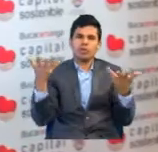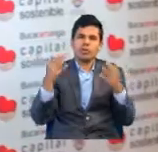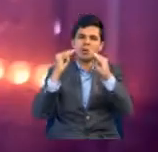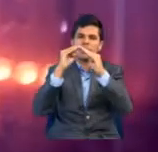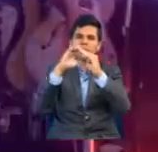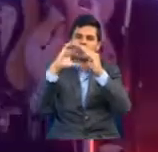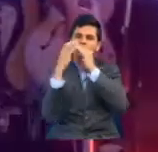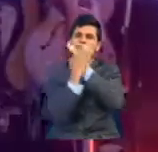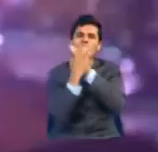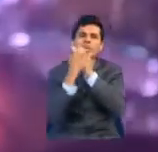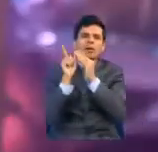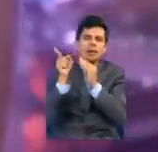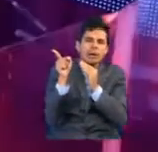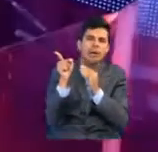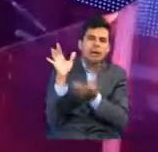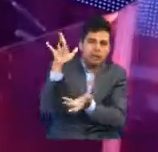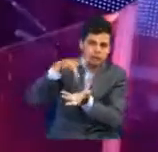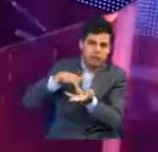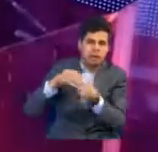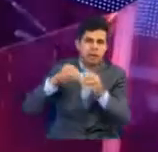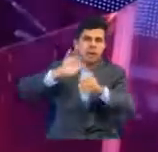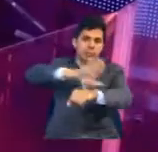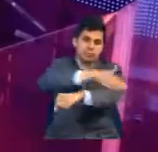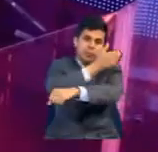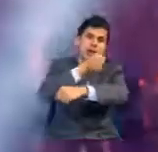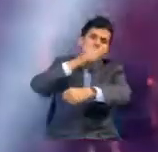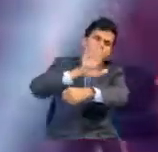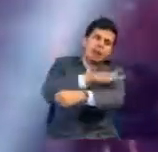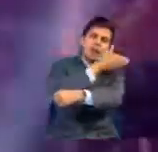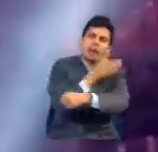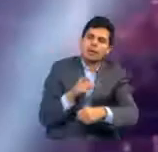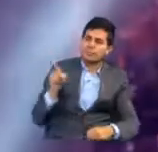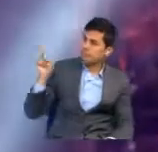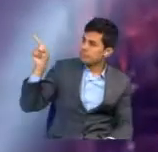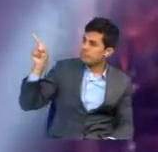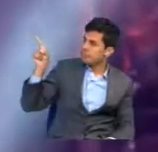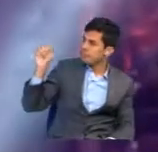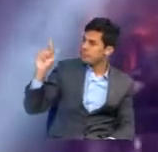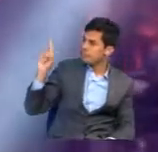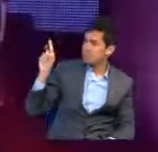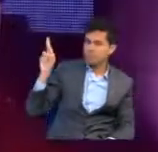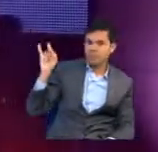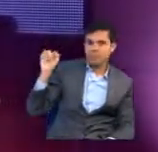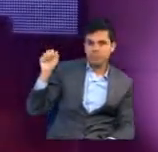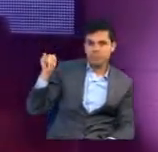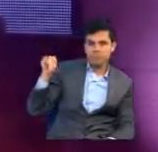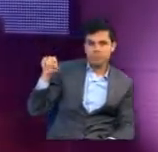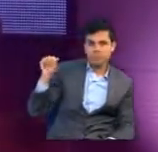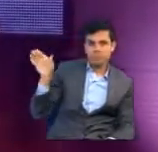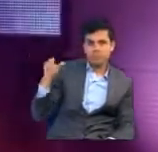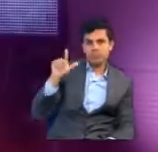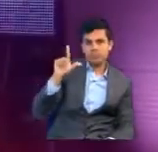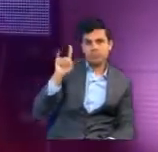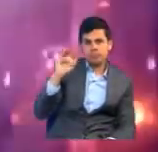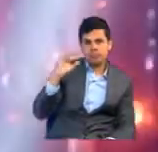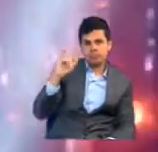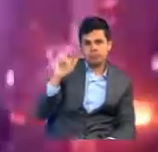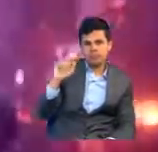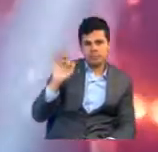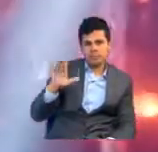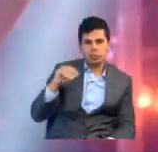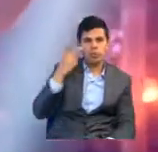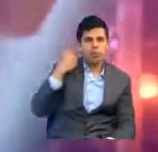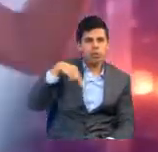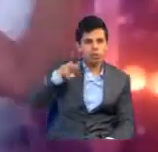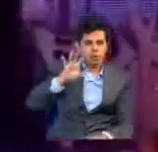Oriente. Al ritmo musical del porro, folclor, vallenato y pop, la cantante Adriana Lucía se encargará de prender la fiesta de moda que durante